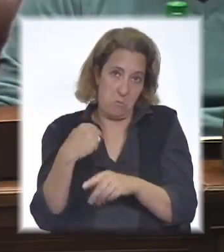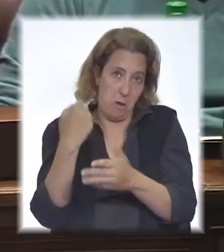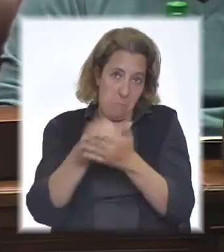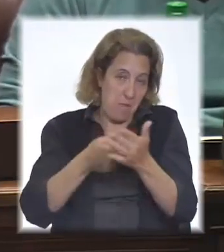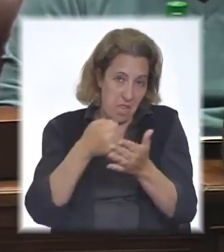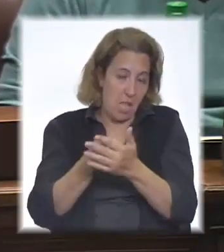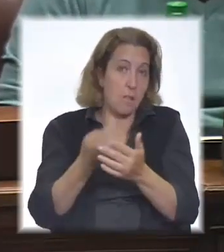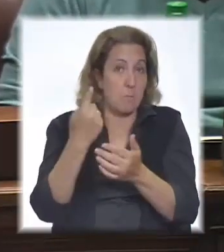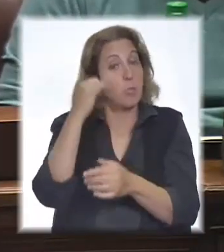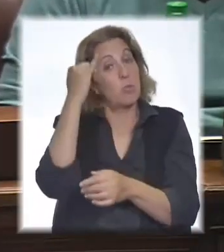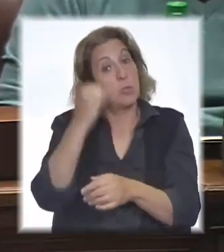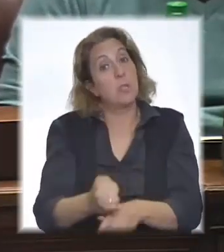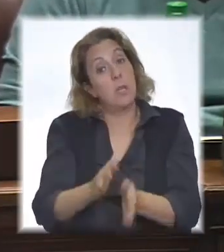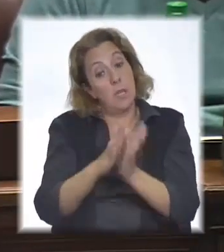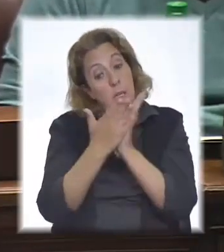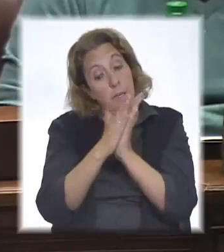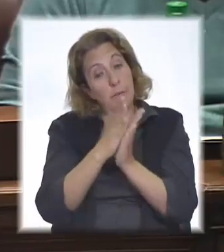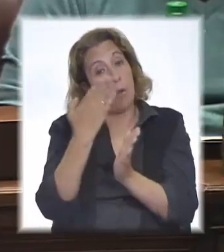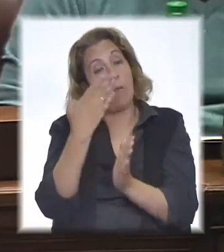casa